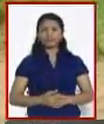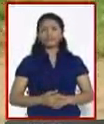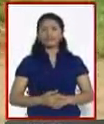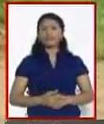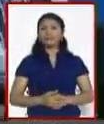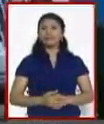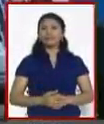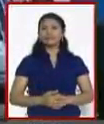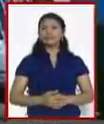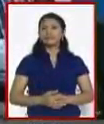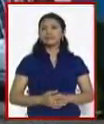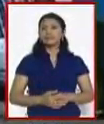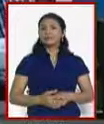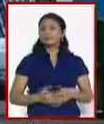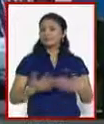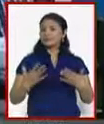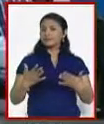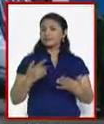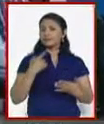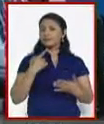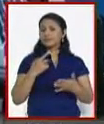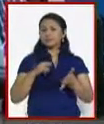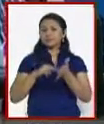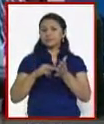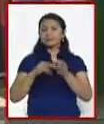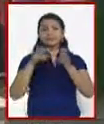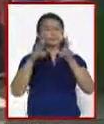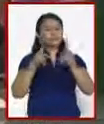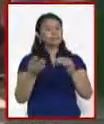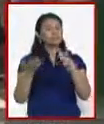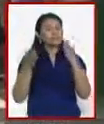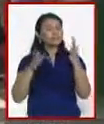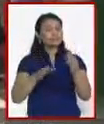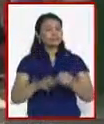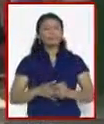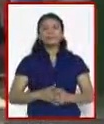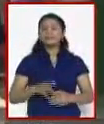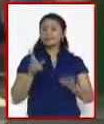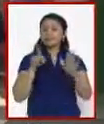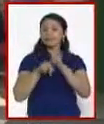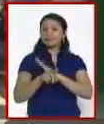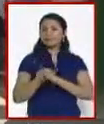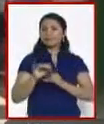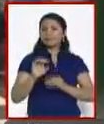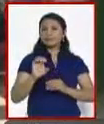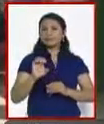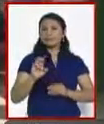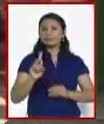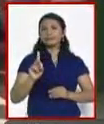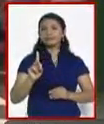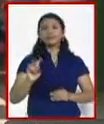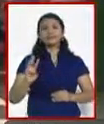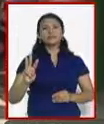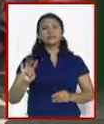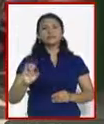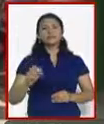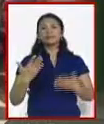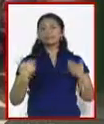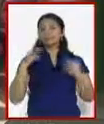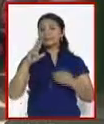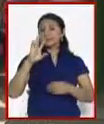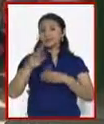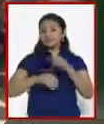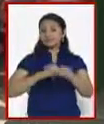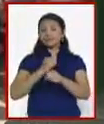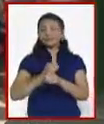de redundancia, cual ha provocado el deceso de esta persona. Tras conocer el asesinato de Edwin Barja Ramírez, de 35 años,